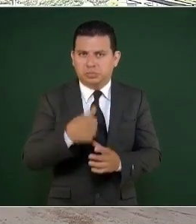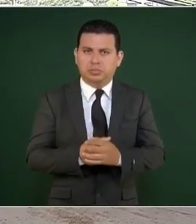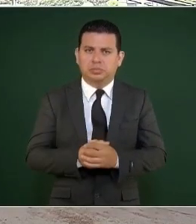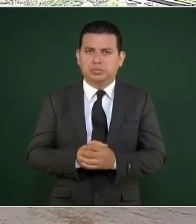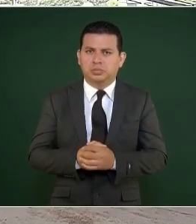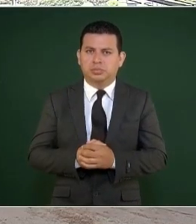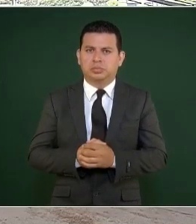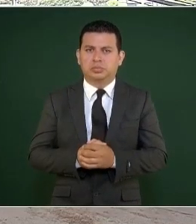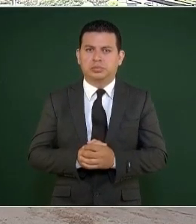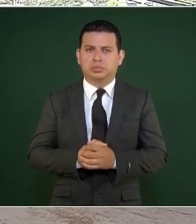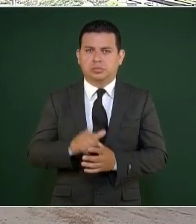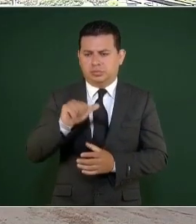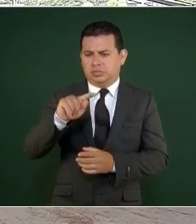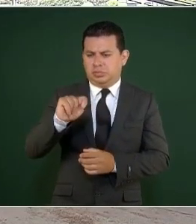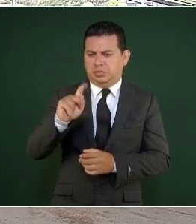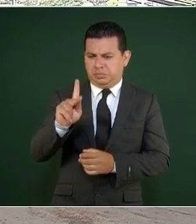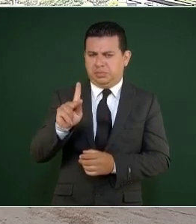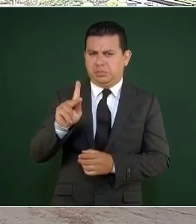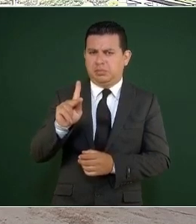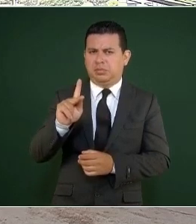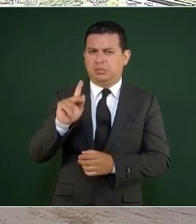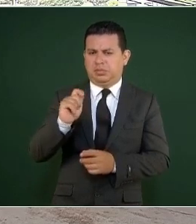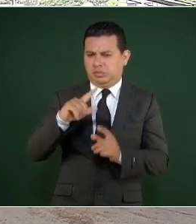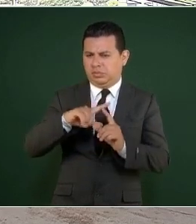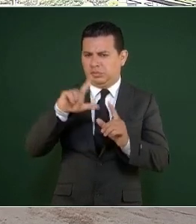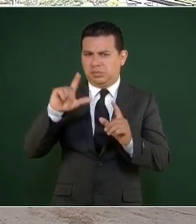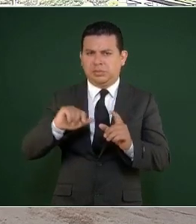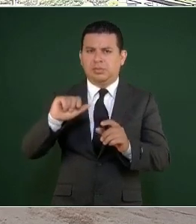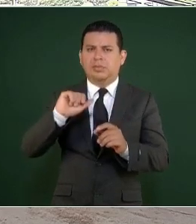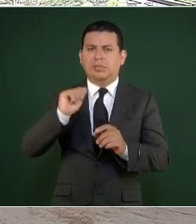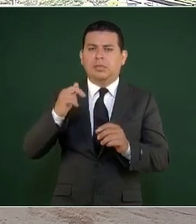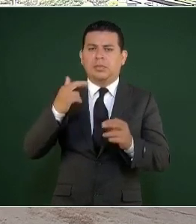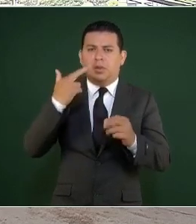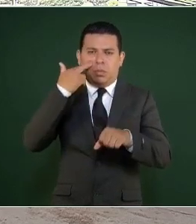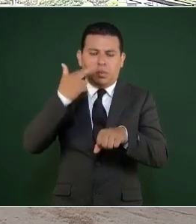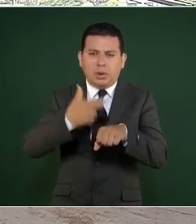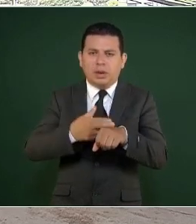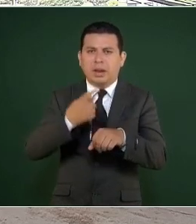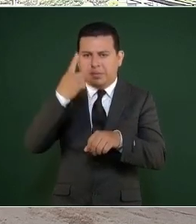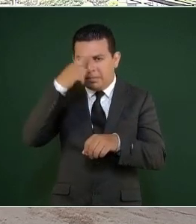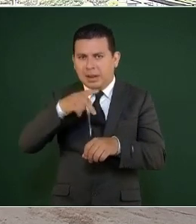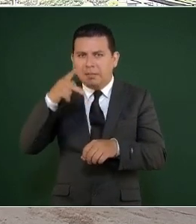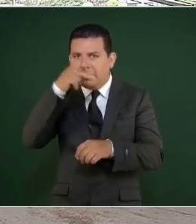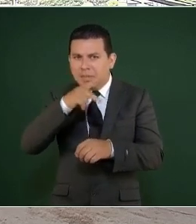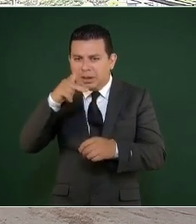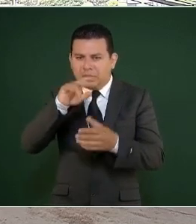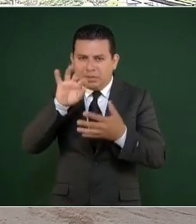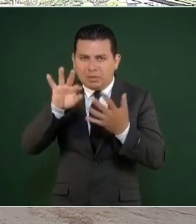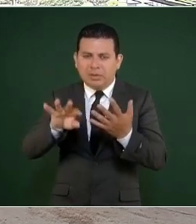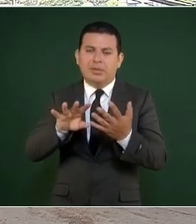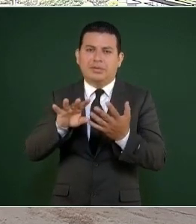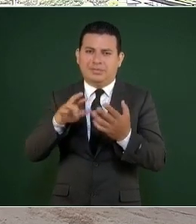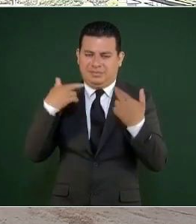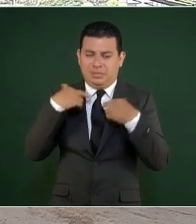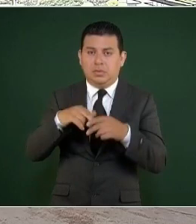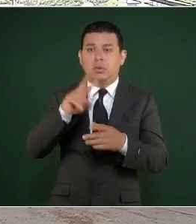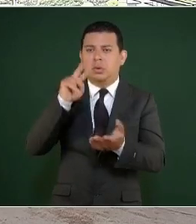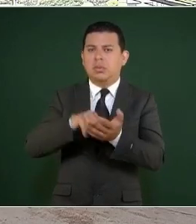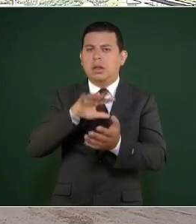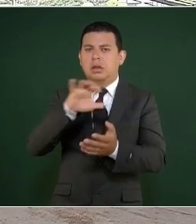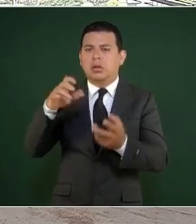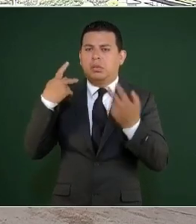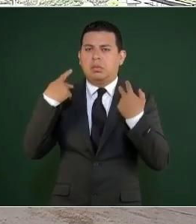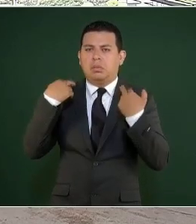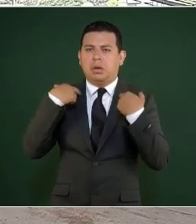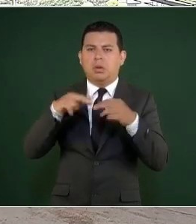tema de los ATPs a nivel nacional, asesores técnicos pedagógicos, 2.500 maestros a nivel nacional que quedaron en